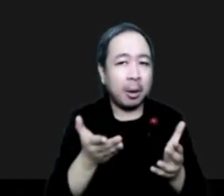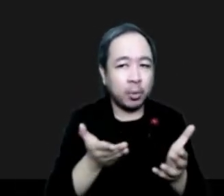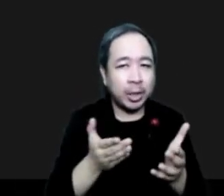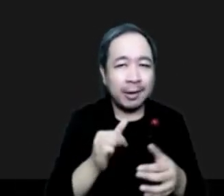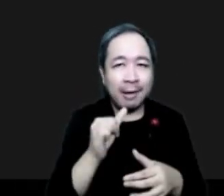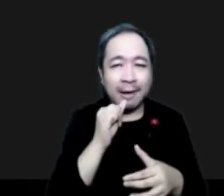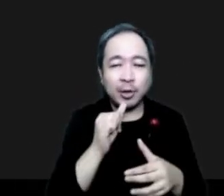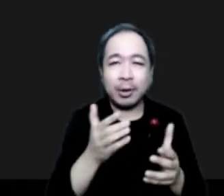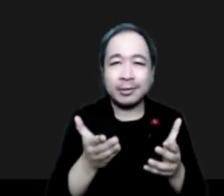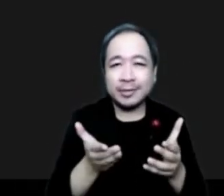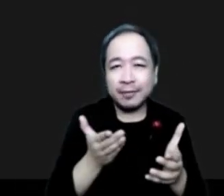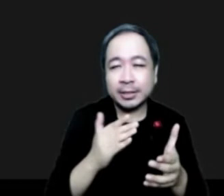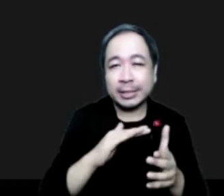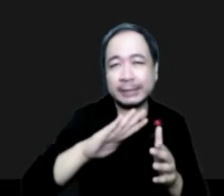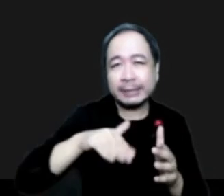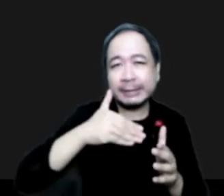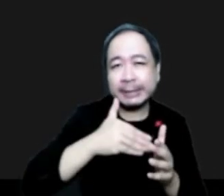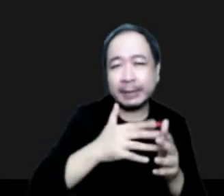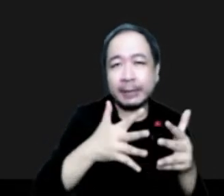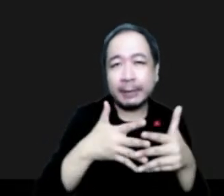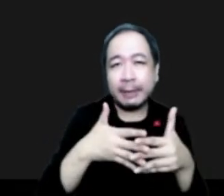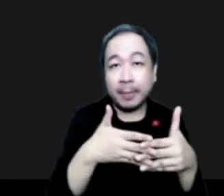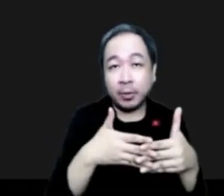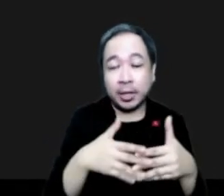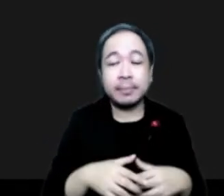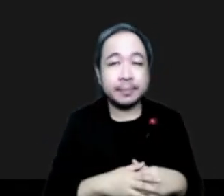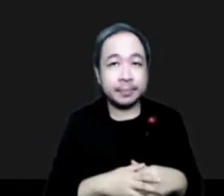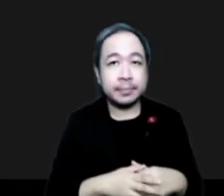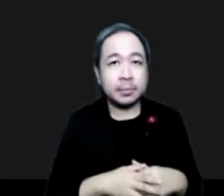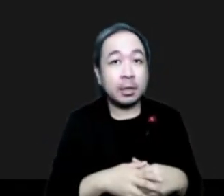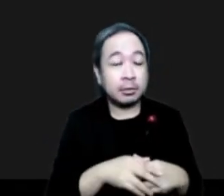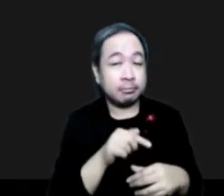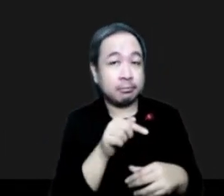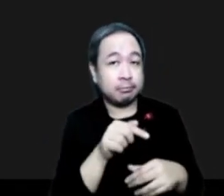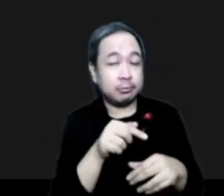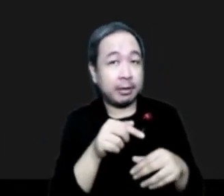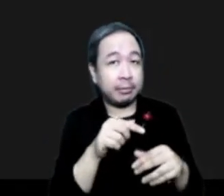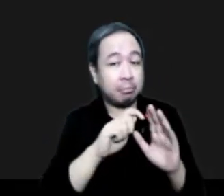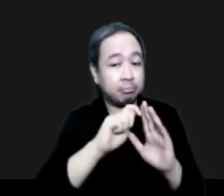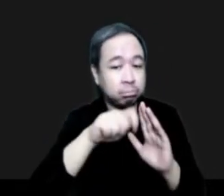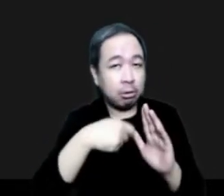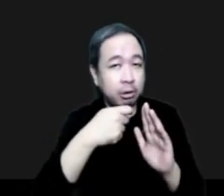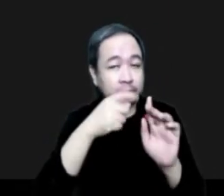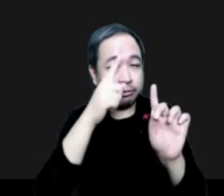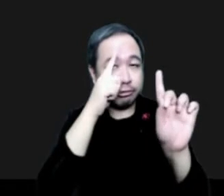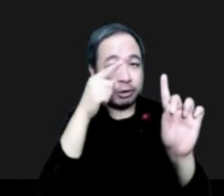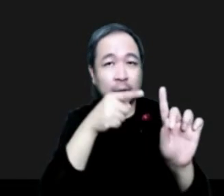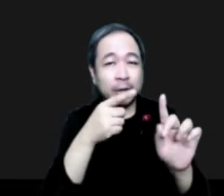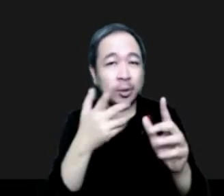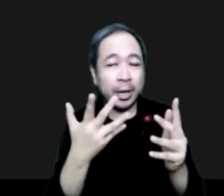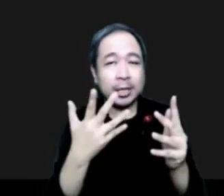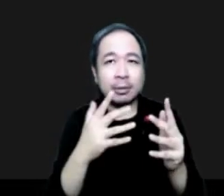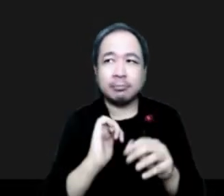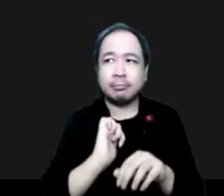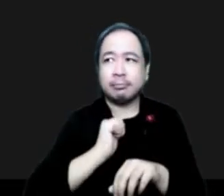de la misma, pues es tener, contar con una red para la vigilancia y seguimiento de las tormentas a nivel regional y que